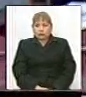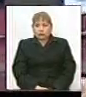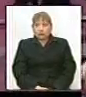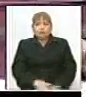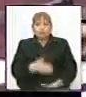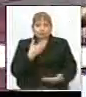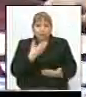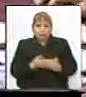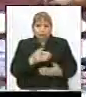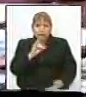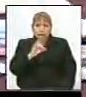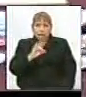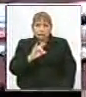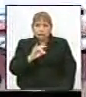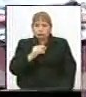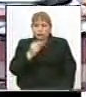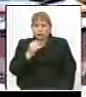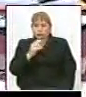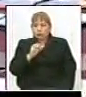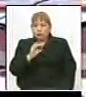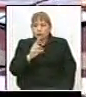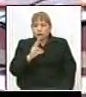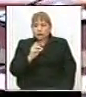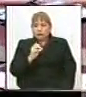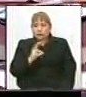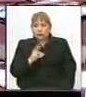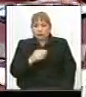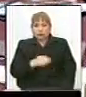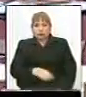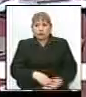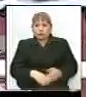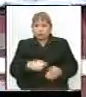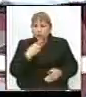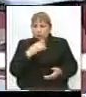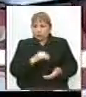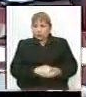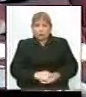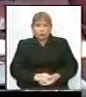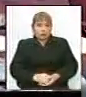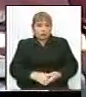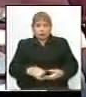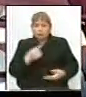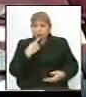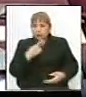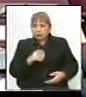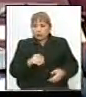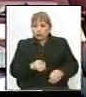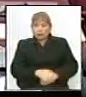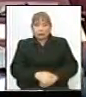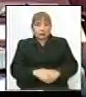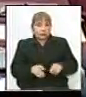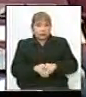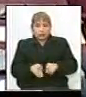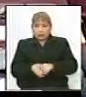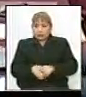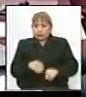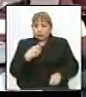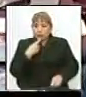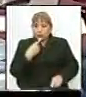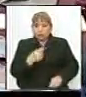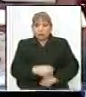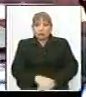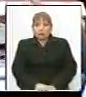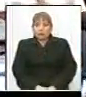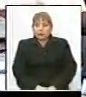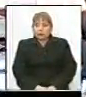Muchas gracias, presidente. Del mismo modo, primero saludar a los invitados, al igual que hemos escuchado a los colegas